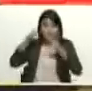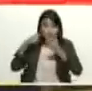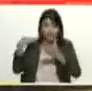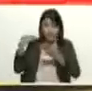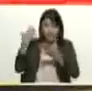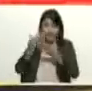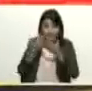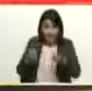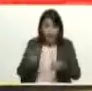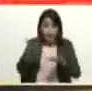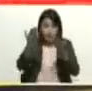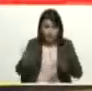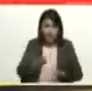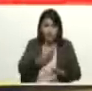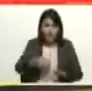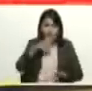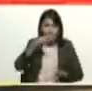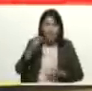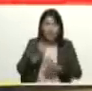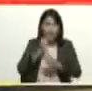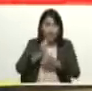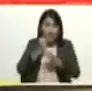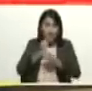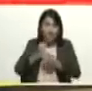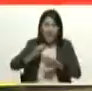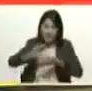hasta su persona.